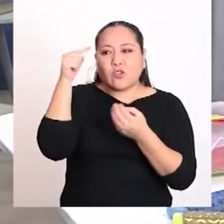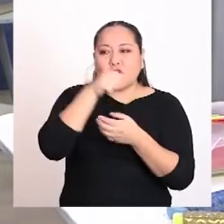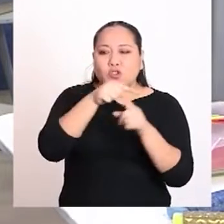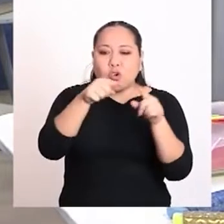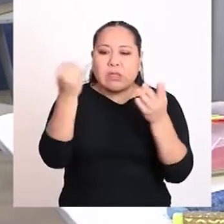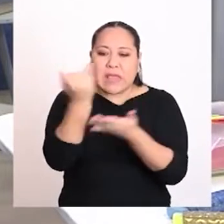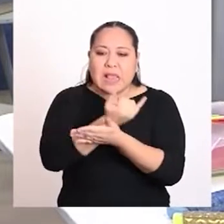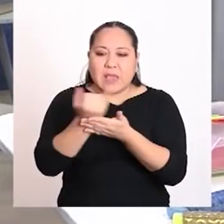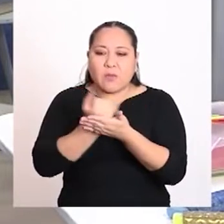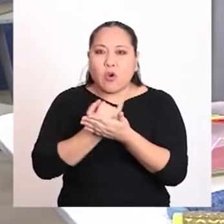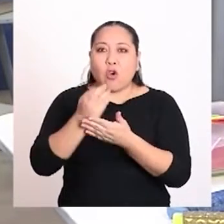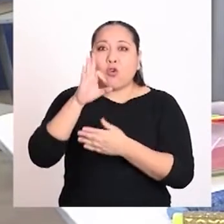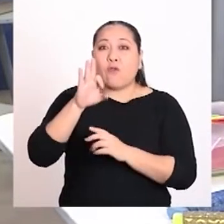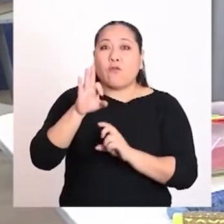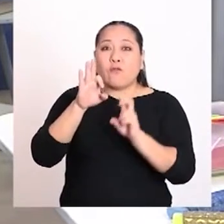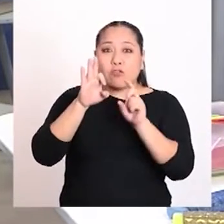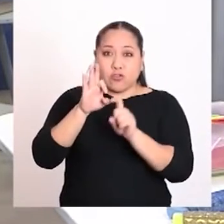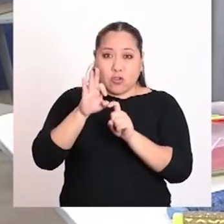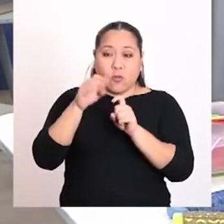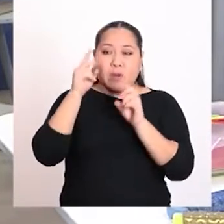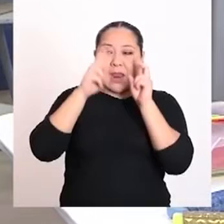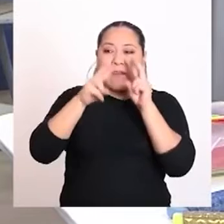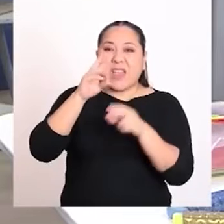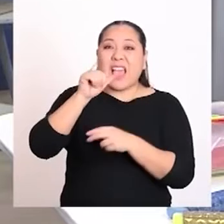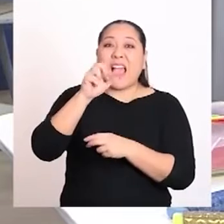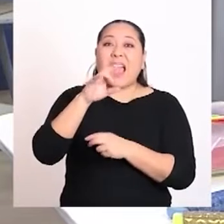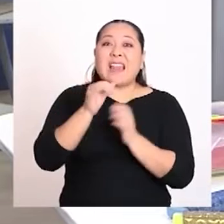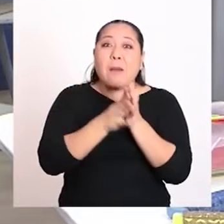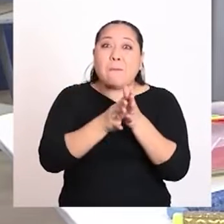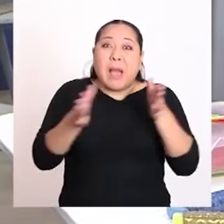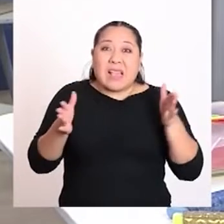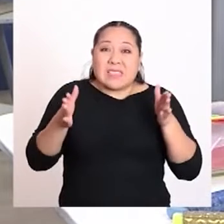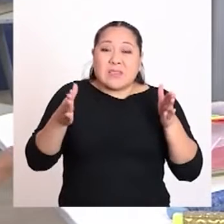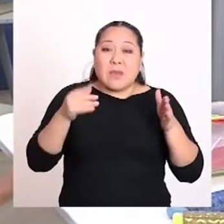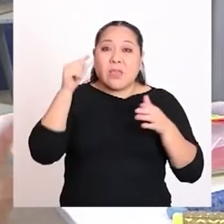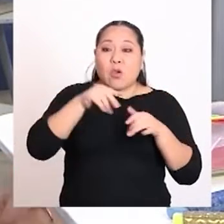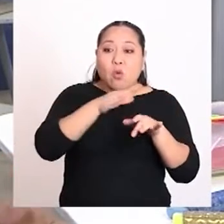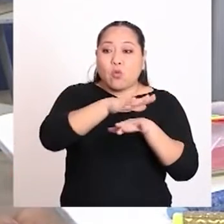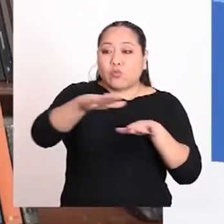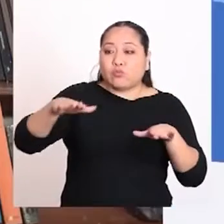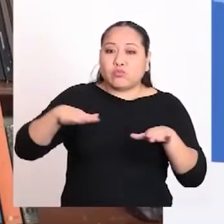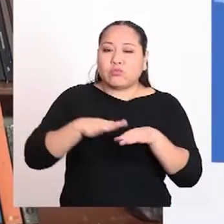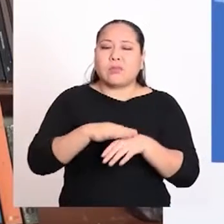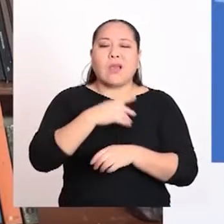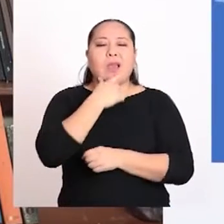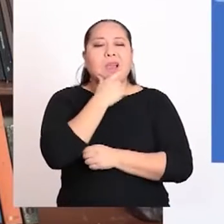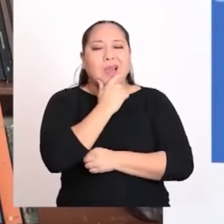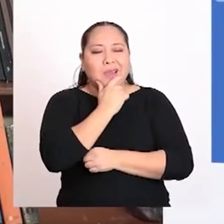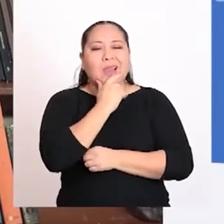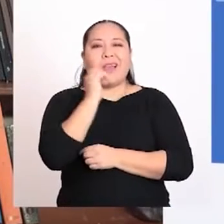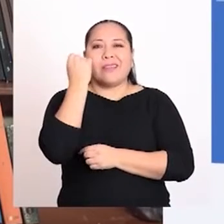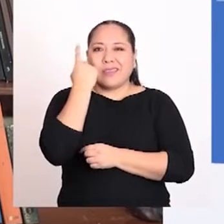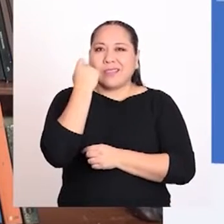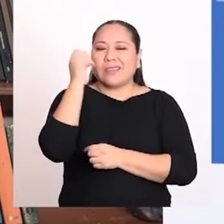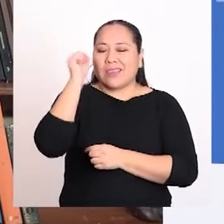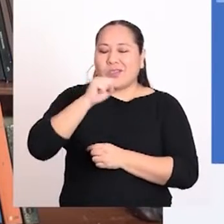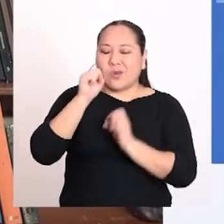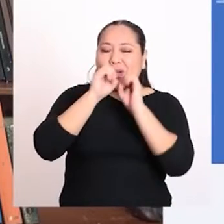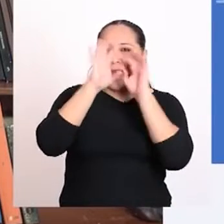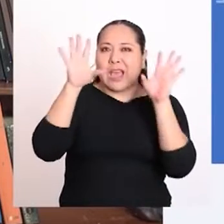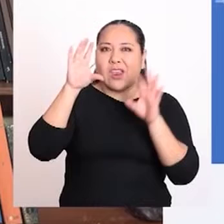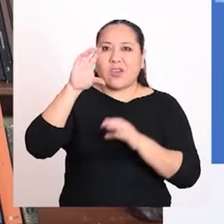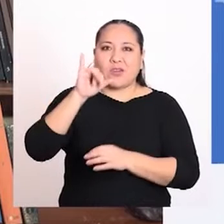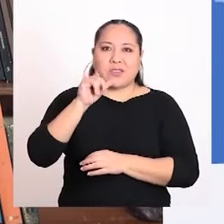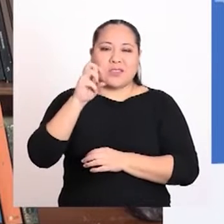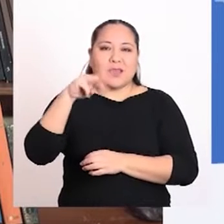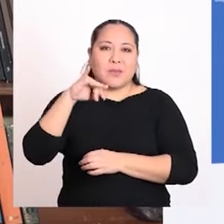información que contiene la gráfica de una función cuadrática para determinar el área máxima de una superficie. Vaya, te entiendo muy bien,